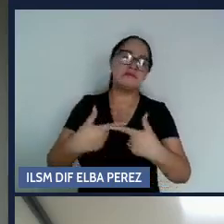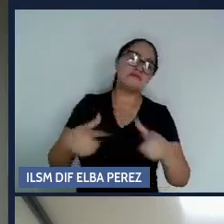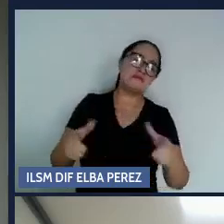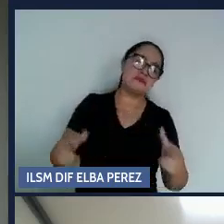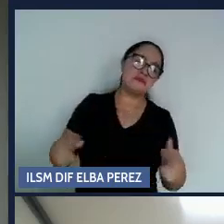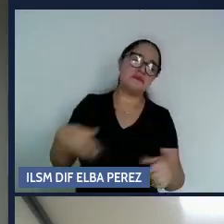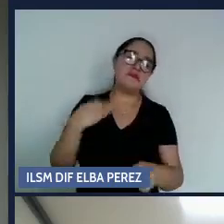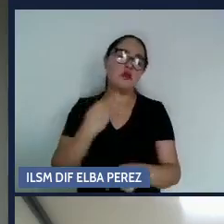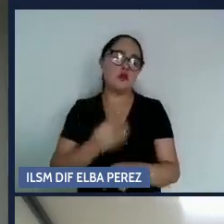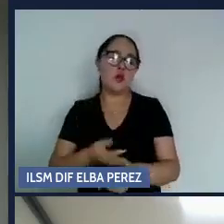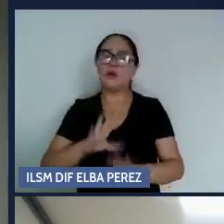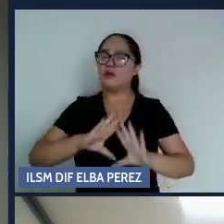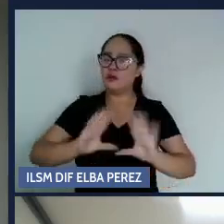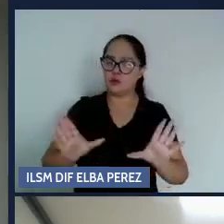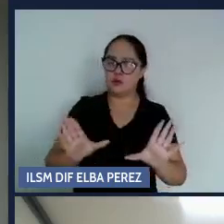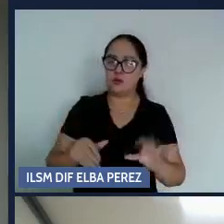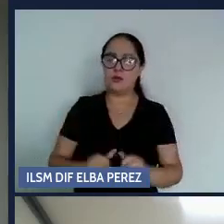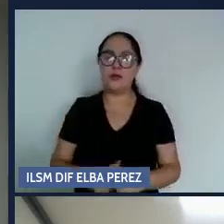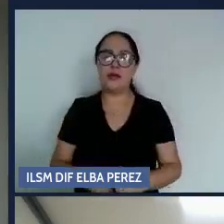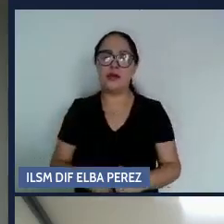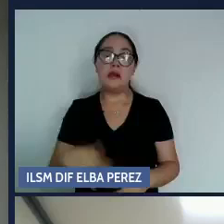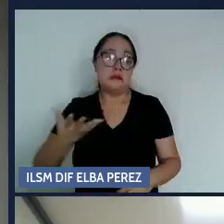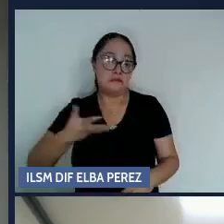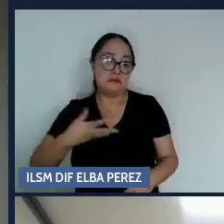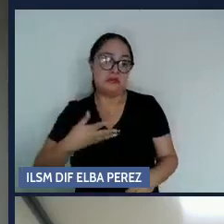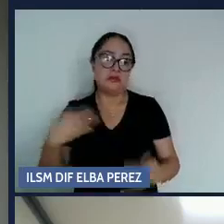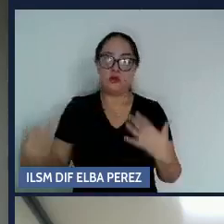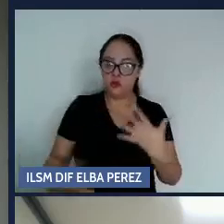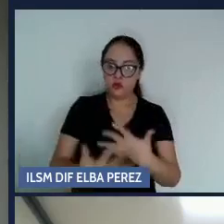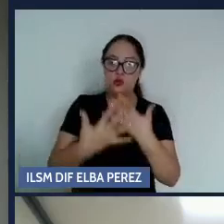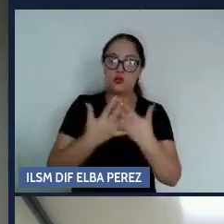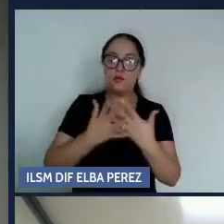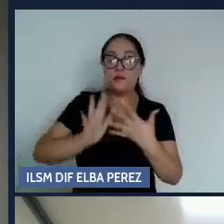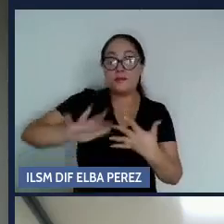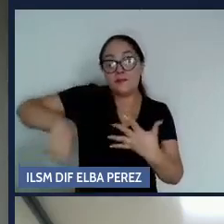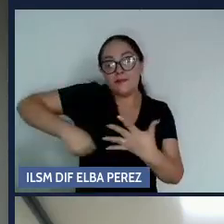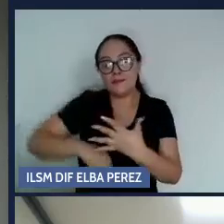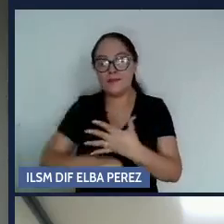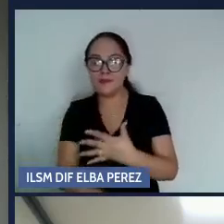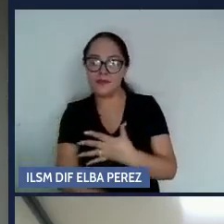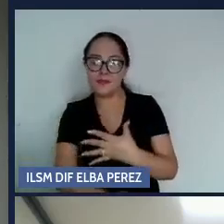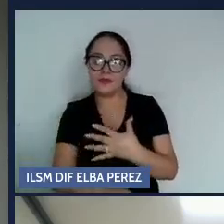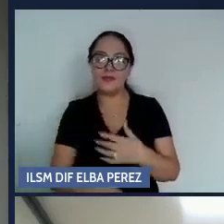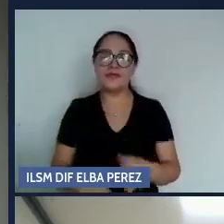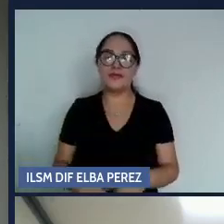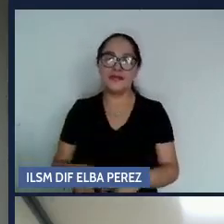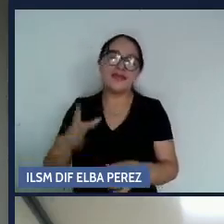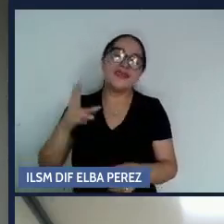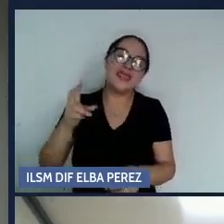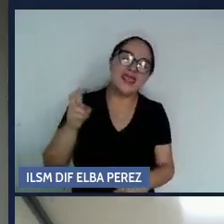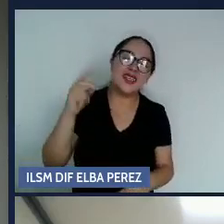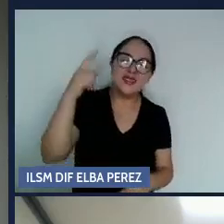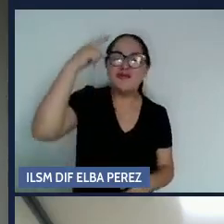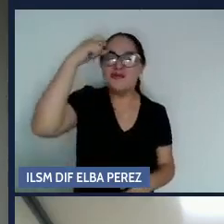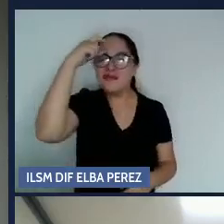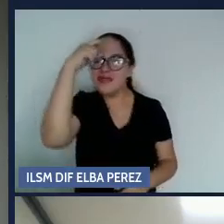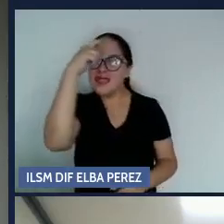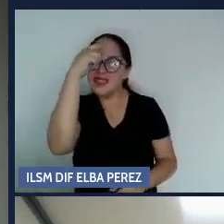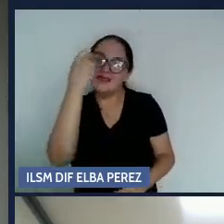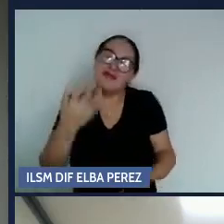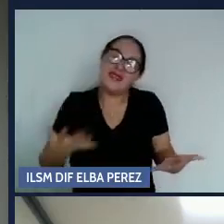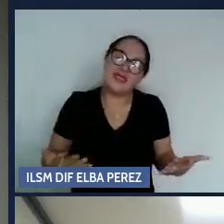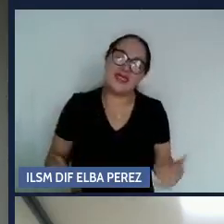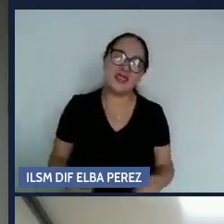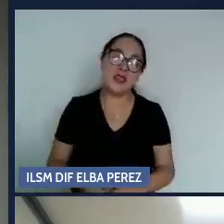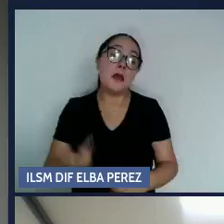estar en prisión preventiva. Esto es algo controvertido, es algo difícil, sin embargo, desafortunadamente,